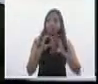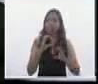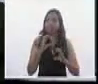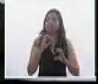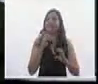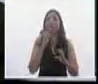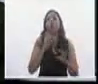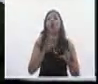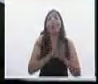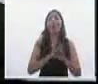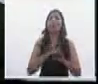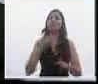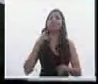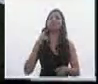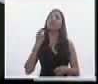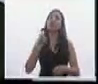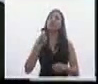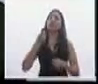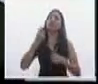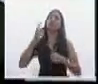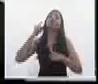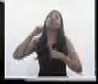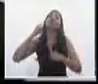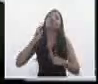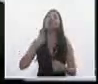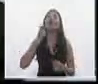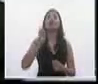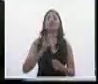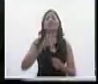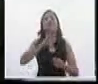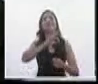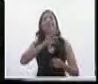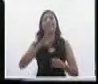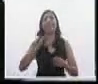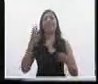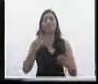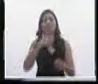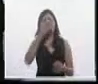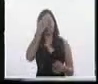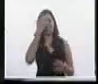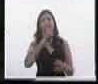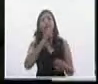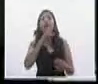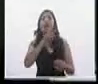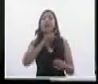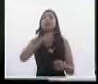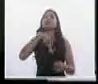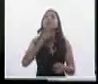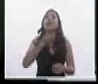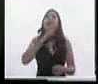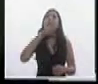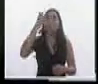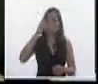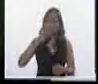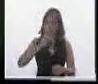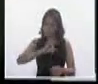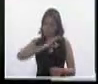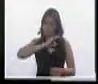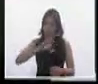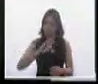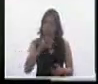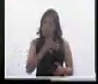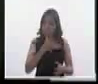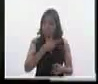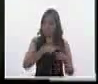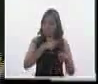esta posición dominante de que yo no conozco tu lengua cuando al contrario es una lengua que existe que se